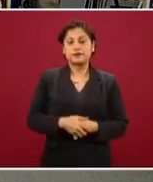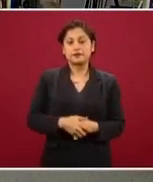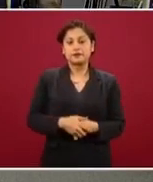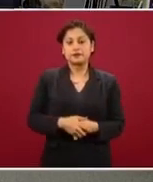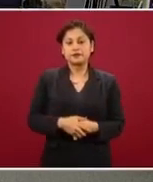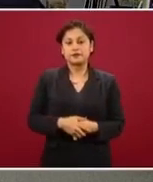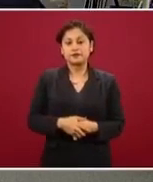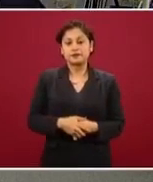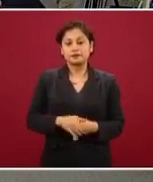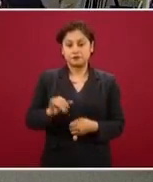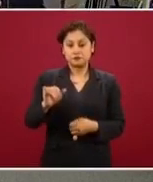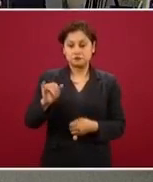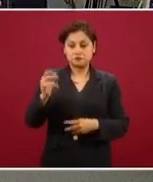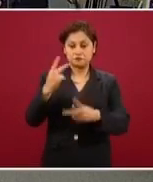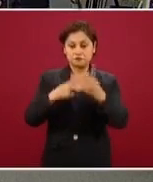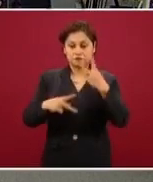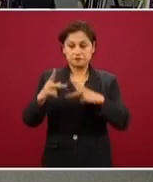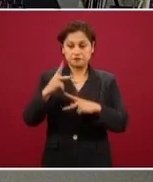Sí, vino.